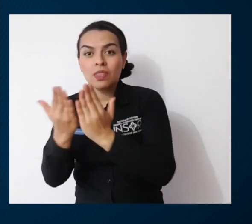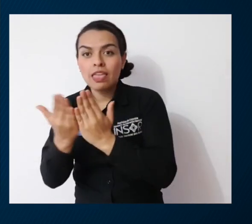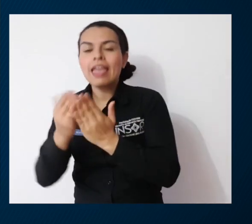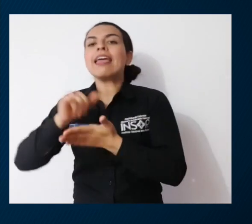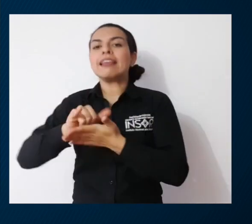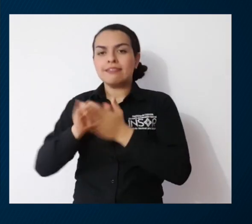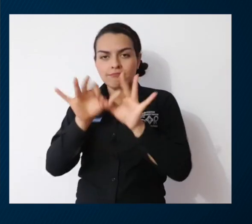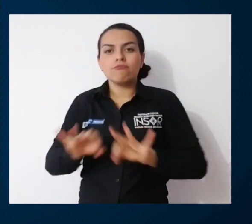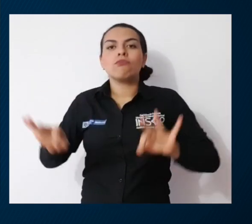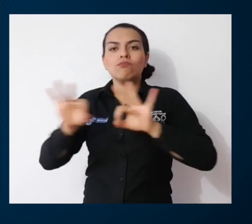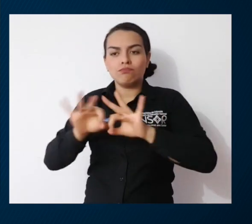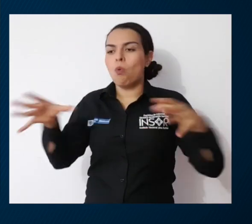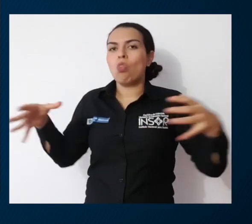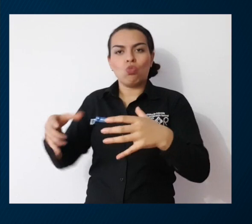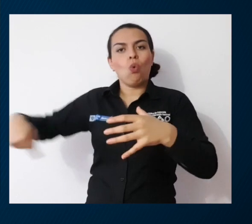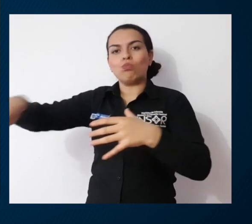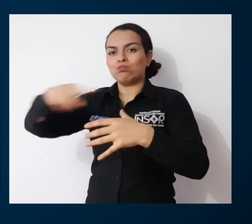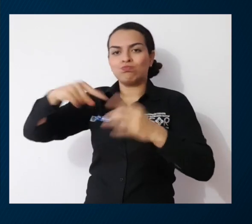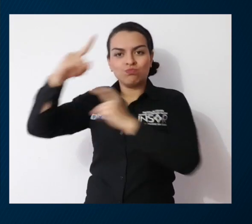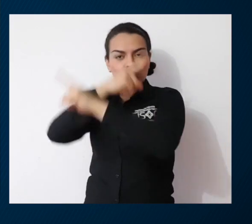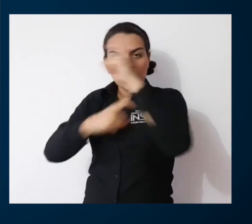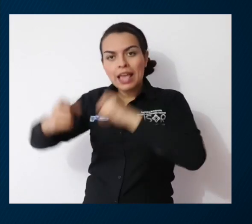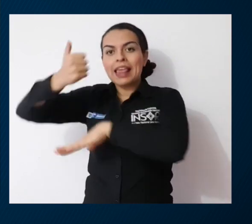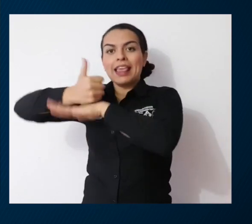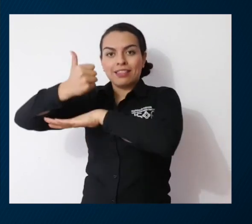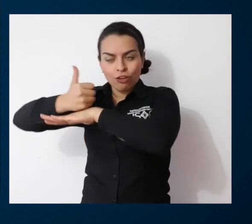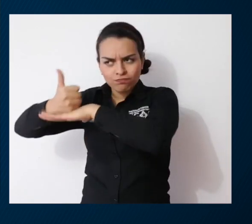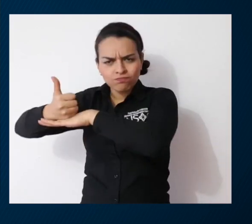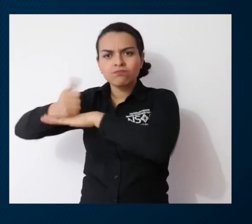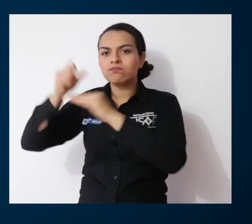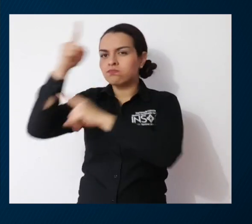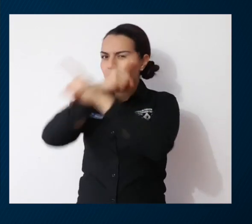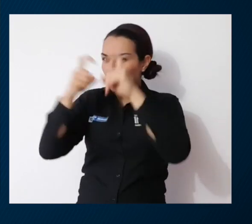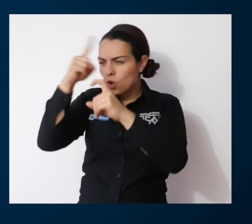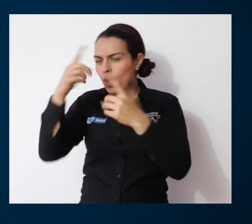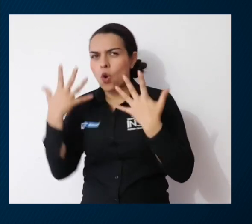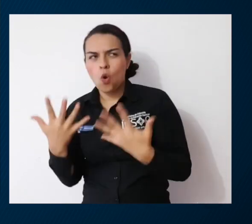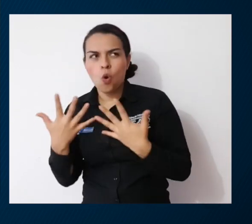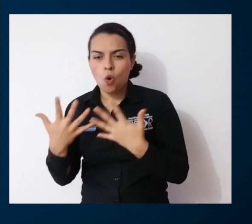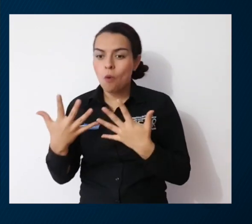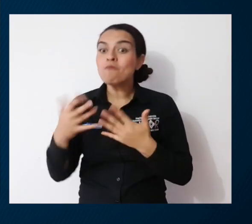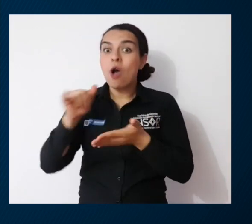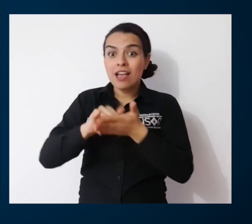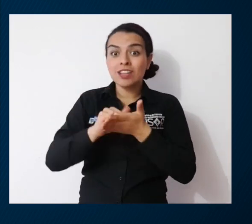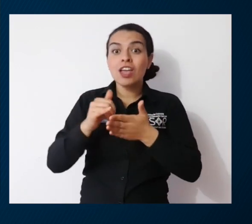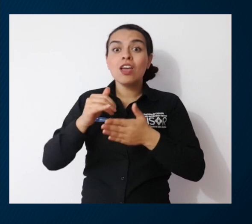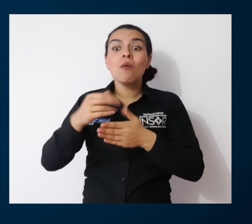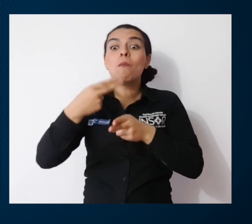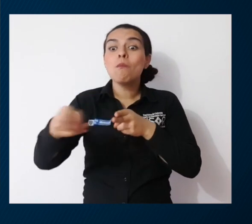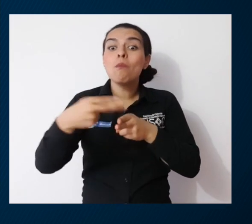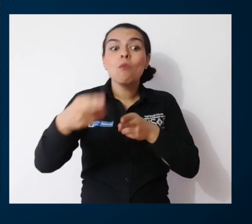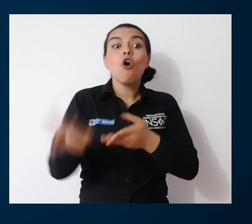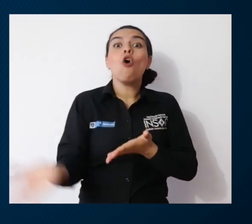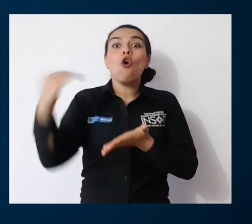tomen estas reflexiones y las catalicen y las apalanquen cuando regresemos a